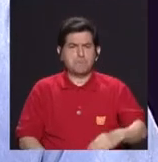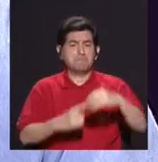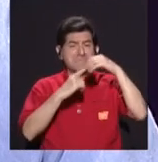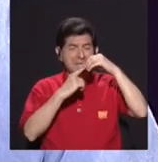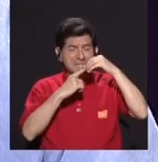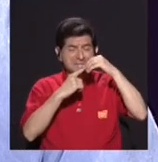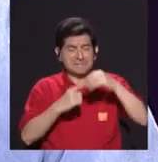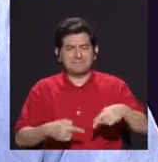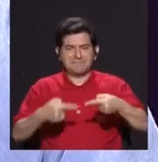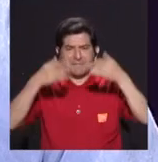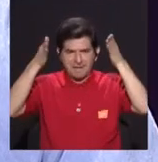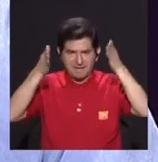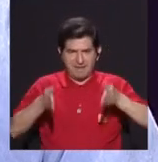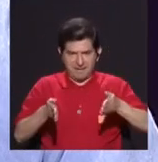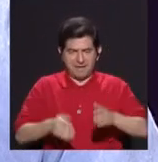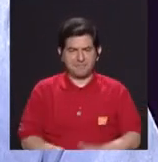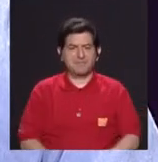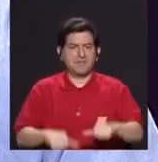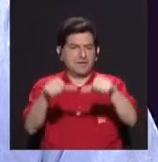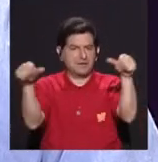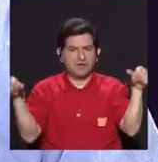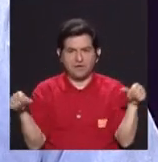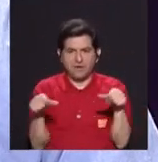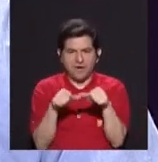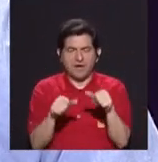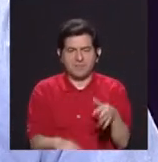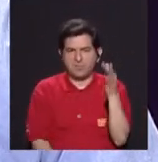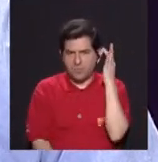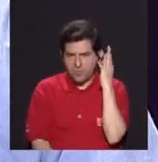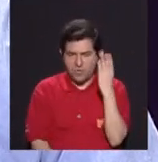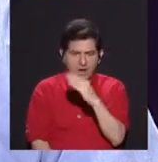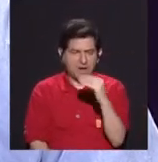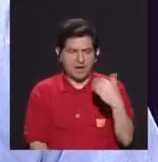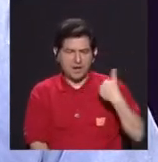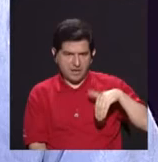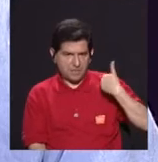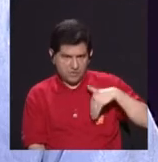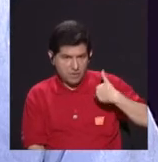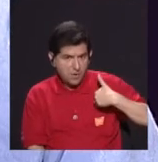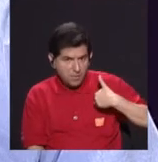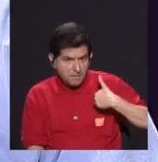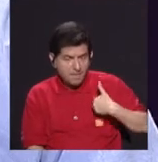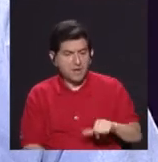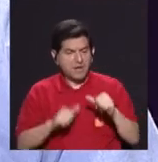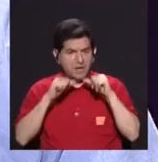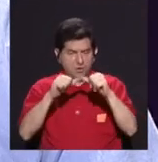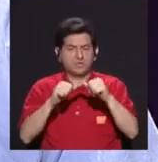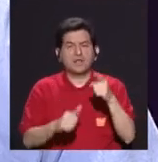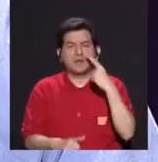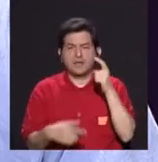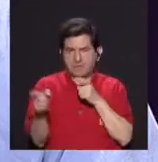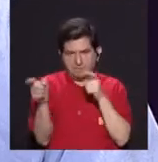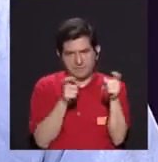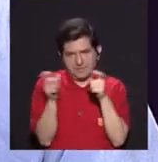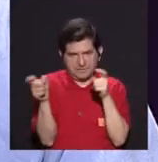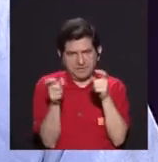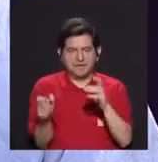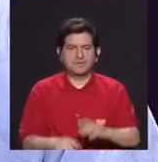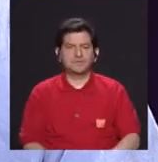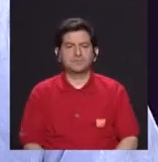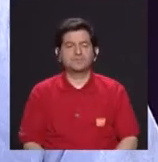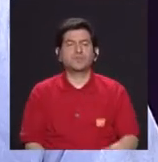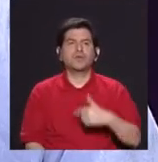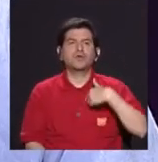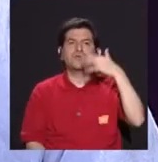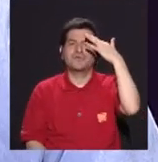tanto en el ámbito de la mujer como en el varón sigue siendo el patriarcado y lo